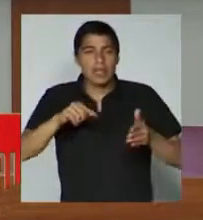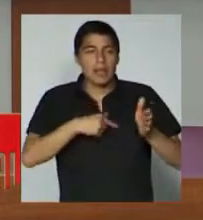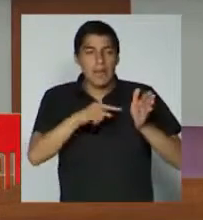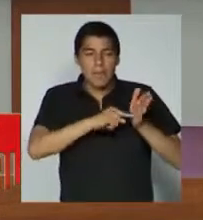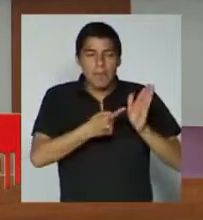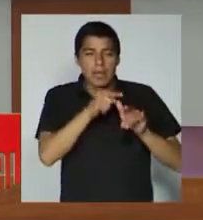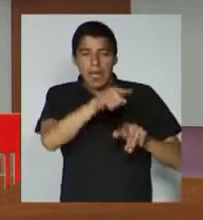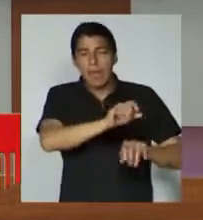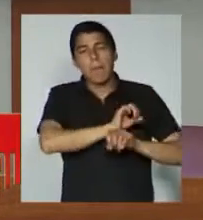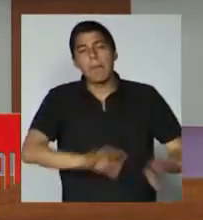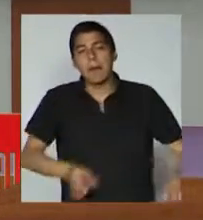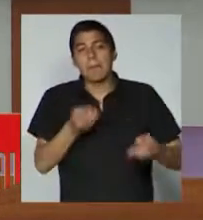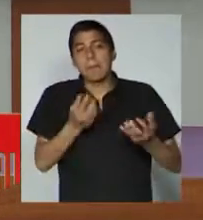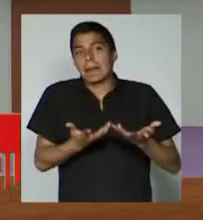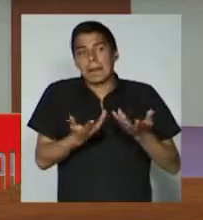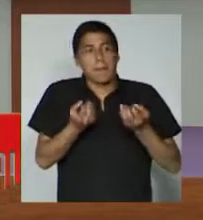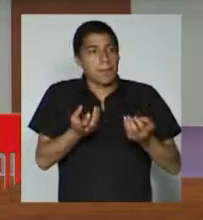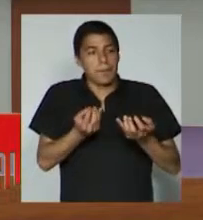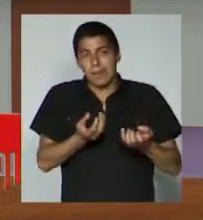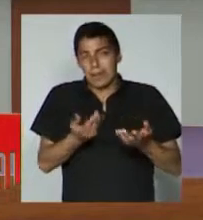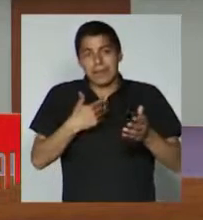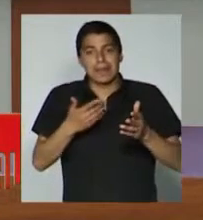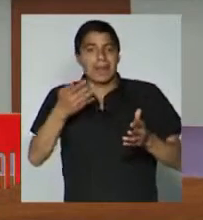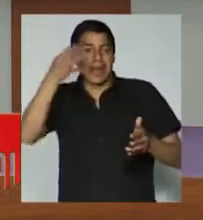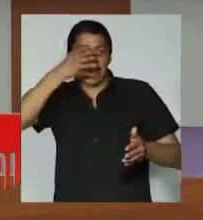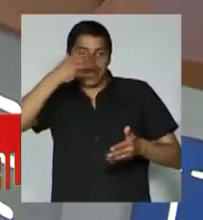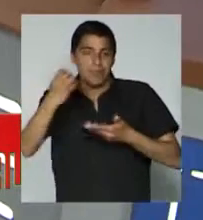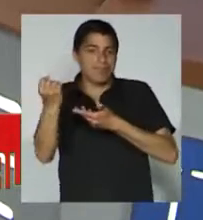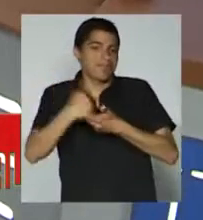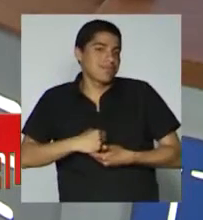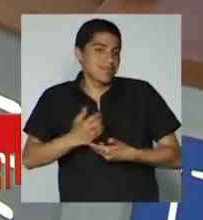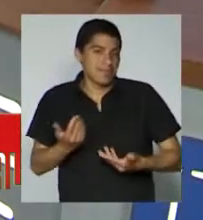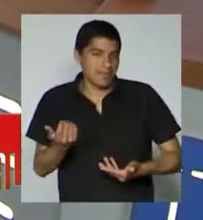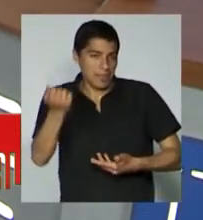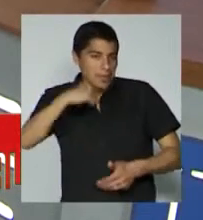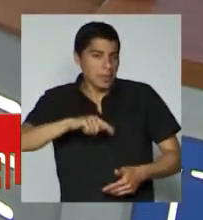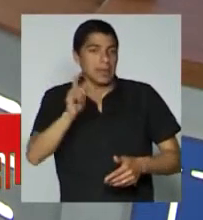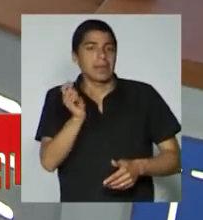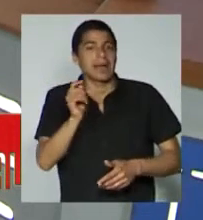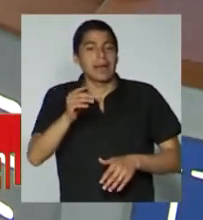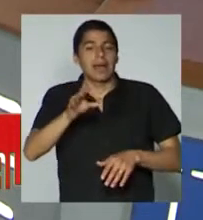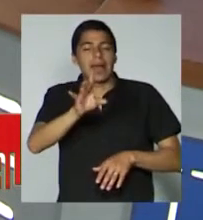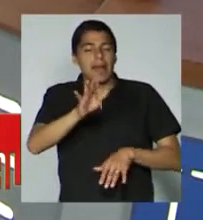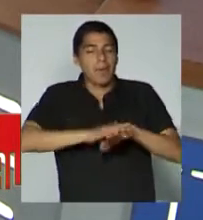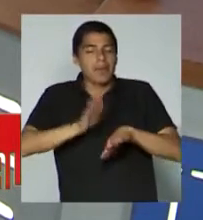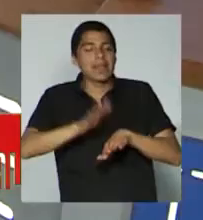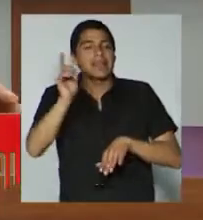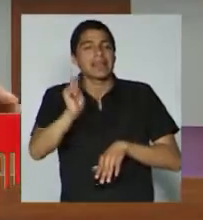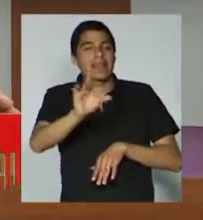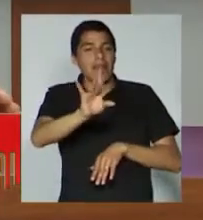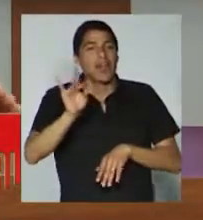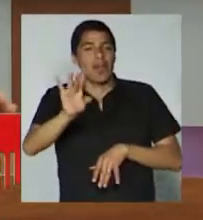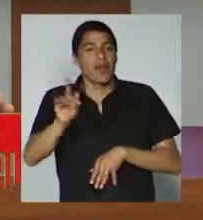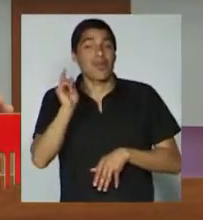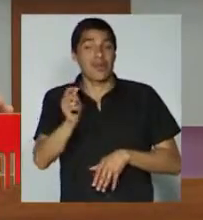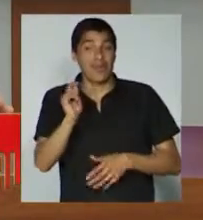Aires está muy relacionado con el rechazo que produjo Aníbal Fernández. Entonces, ¿de quién son los votos? Ay, Dios, mirá, como